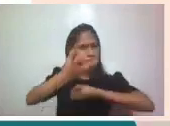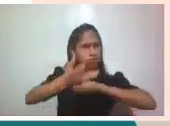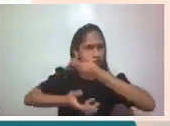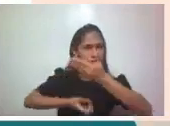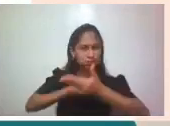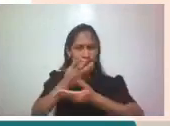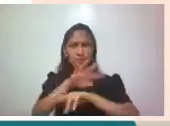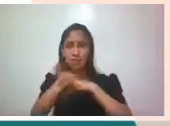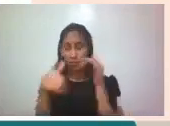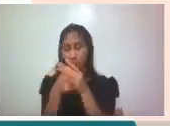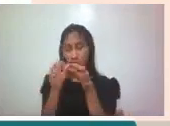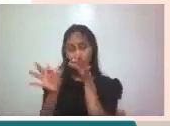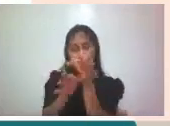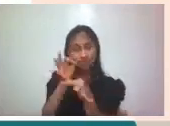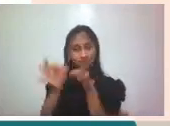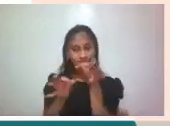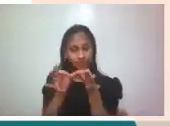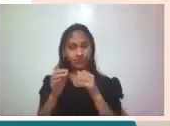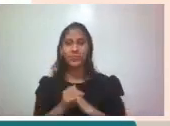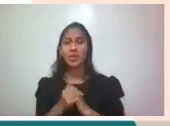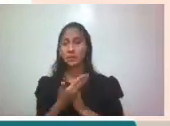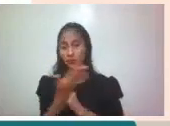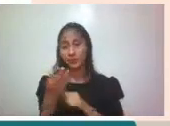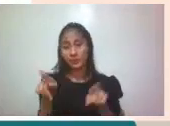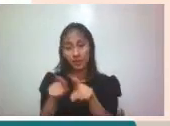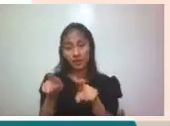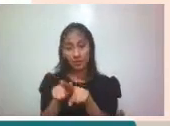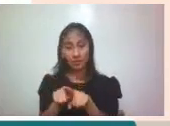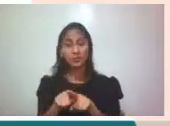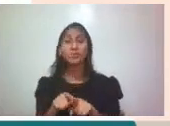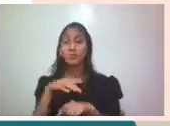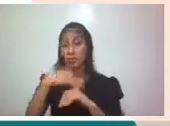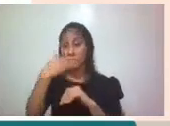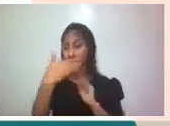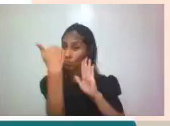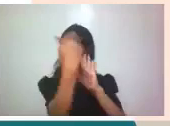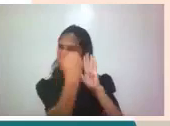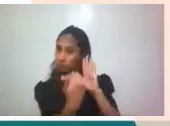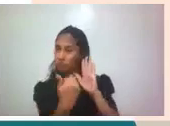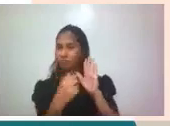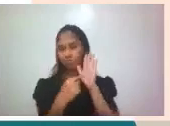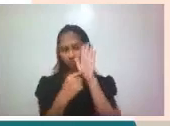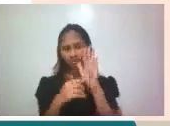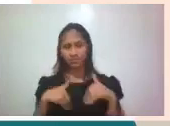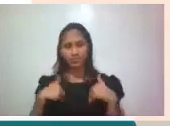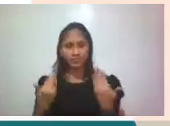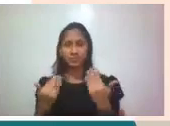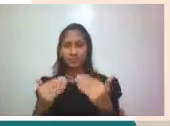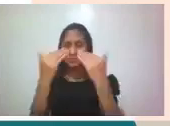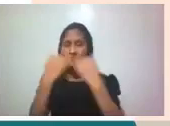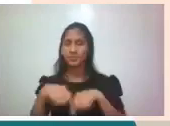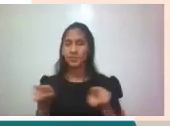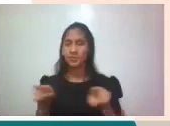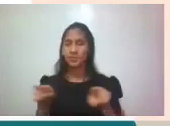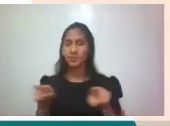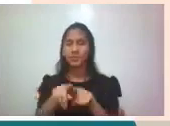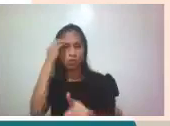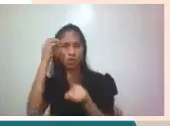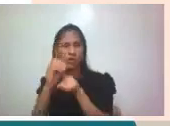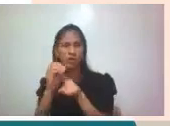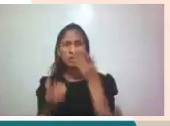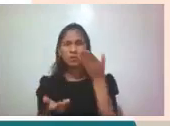espacios para poder participar activamente en las tomas de decisiones. Otro de los objetivos que se plantea